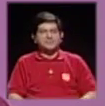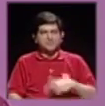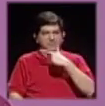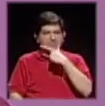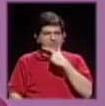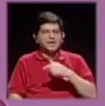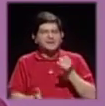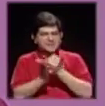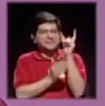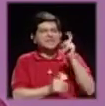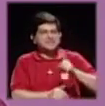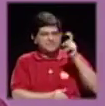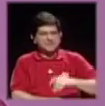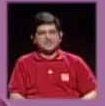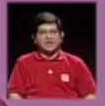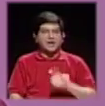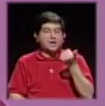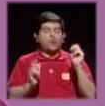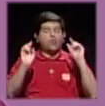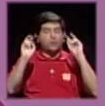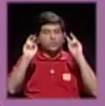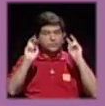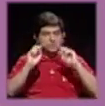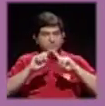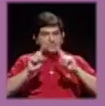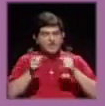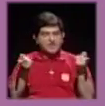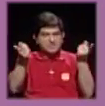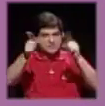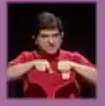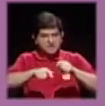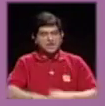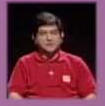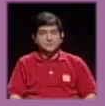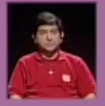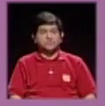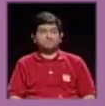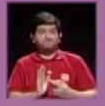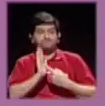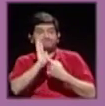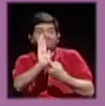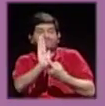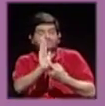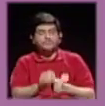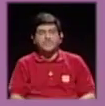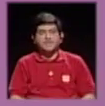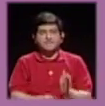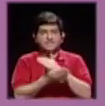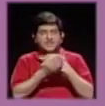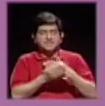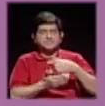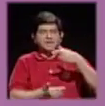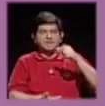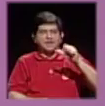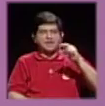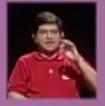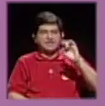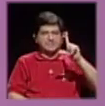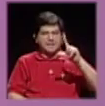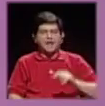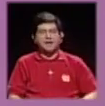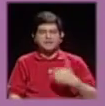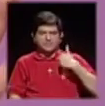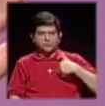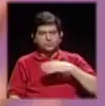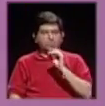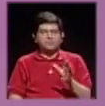investigar más. Otros casos hablan precisamente de la exposición que hacen de los genitales de los hombres o de las